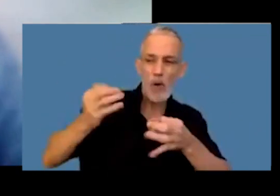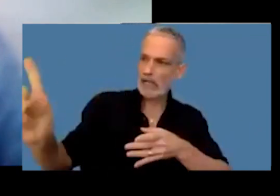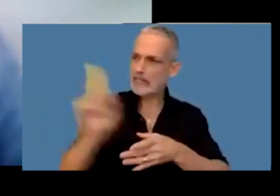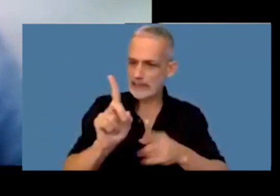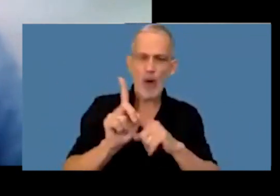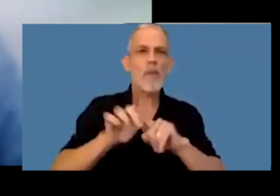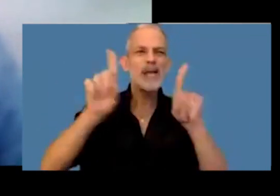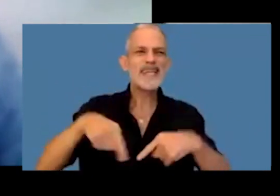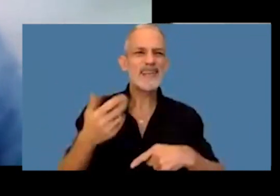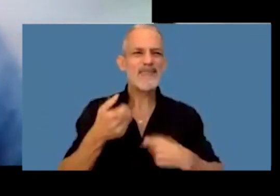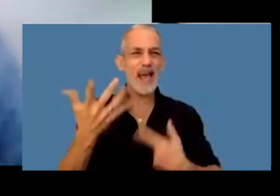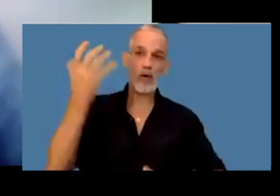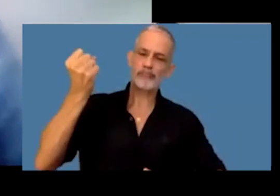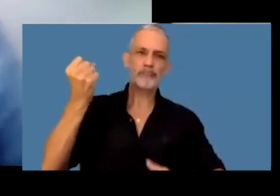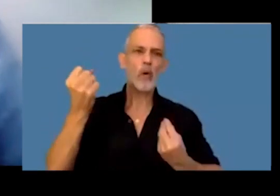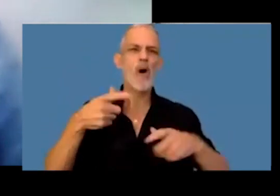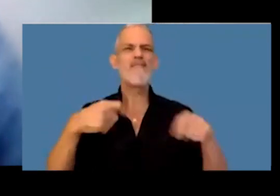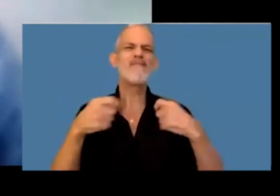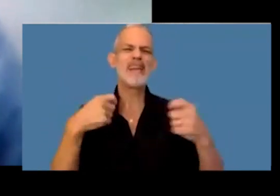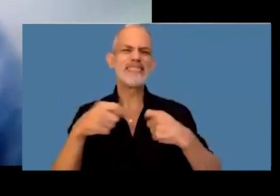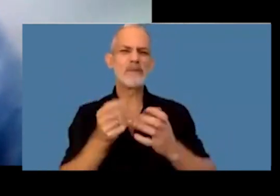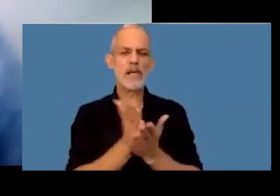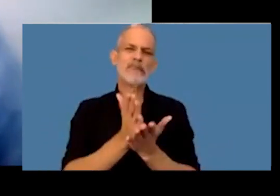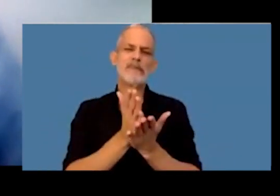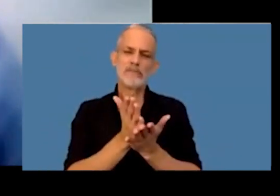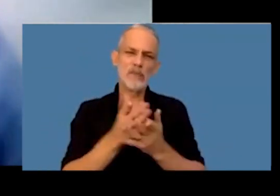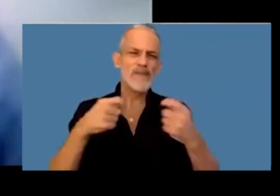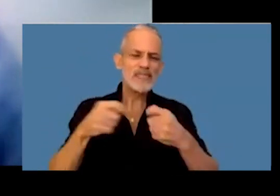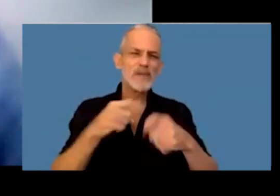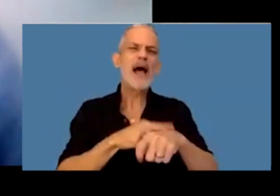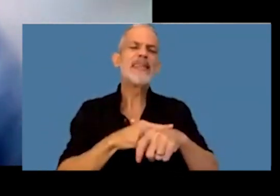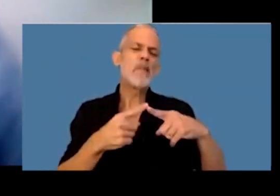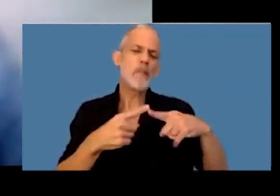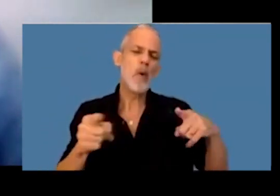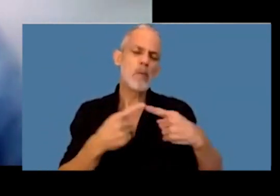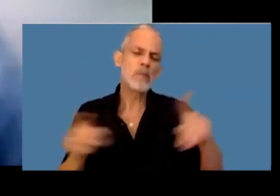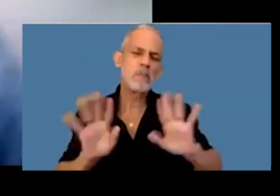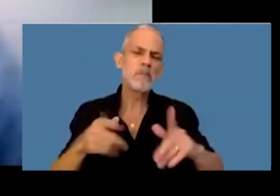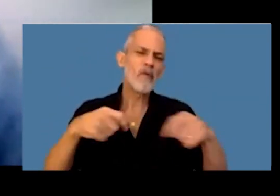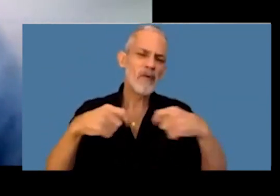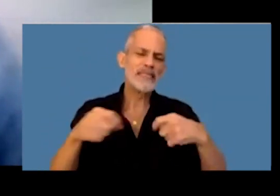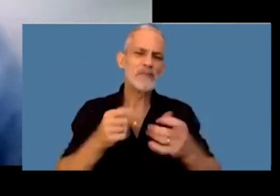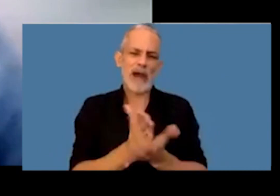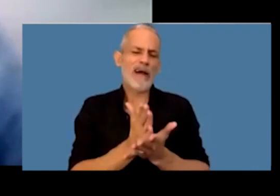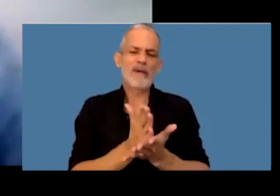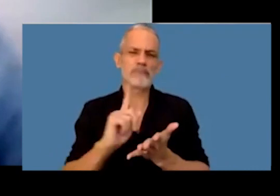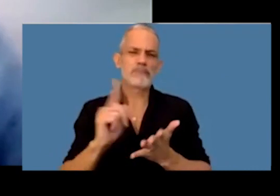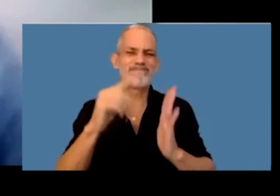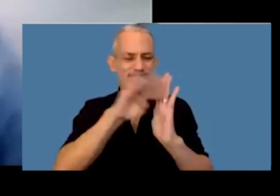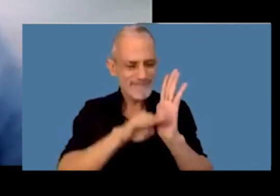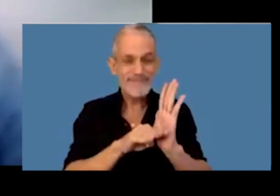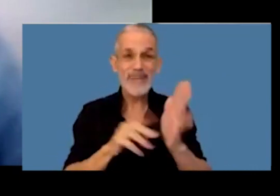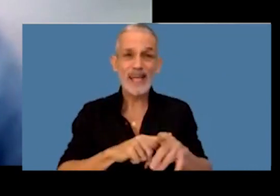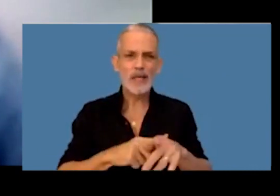de discapacidad, en flexibilizar también el tiempo de los requisitos que justamente